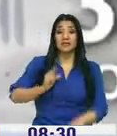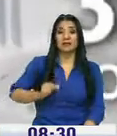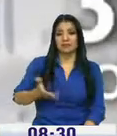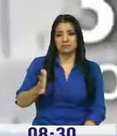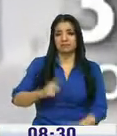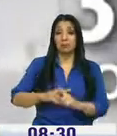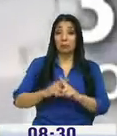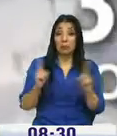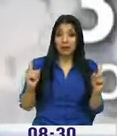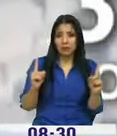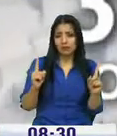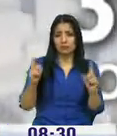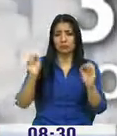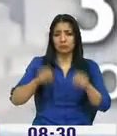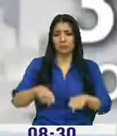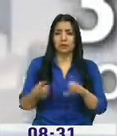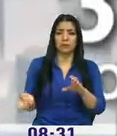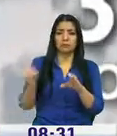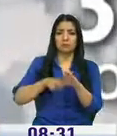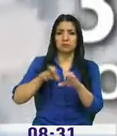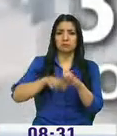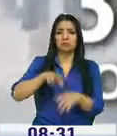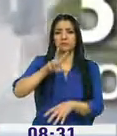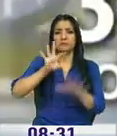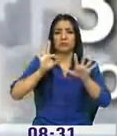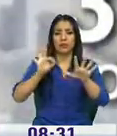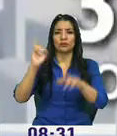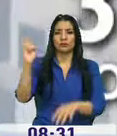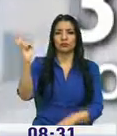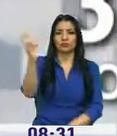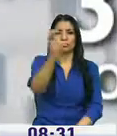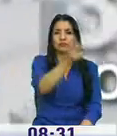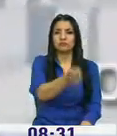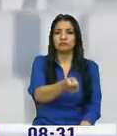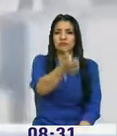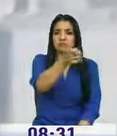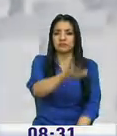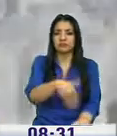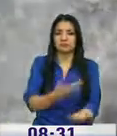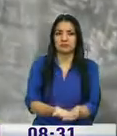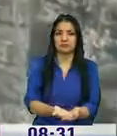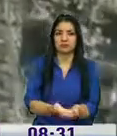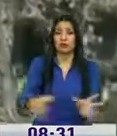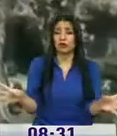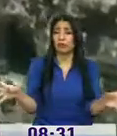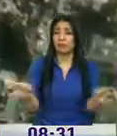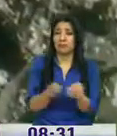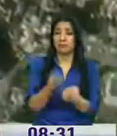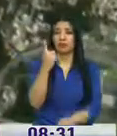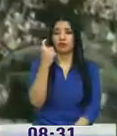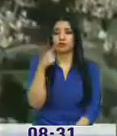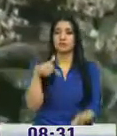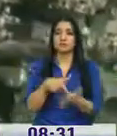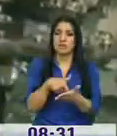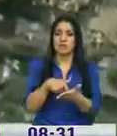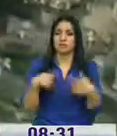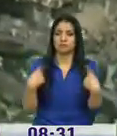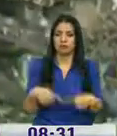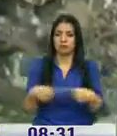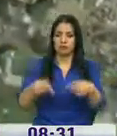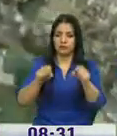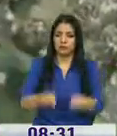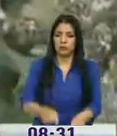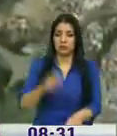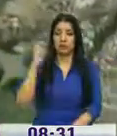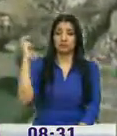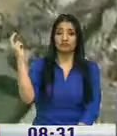transporte tendrá la capacidad de llevar a 38 pasajeros en tiempos mínimos, transportando en promedio 11.000 usuarios diarios. El metroférico se